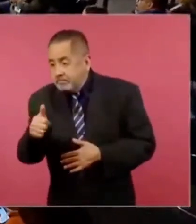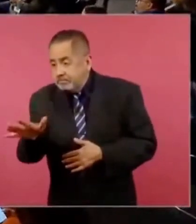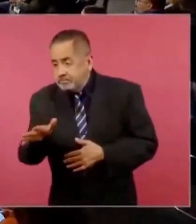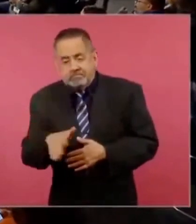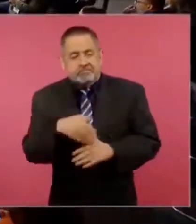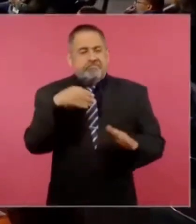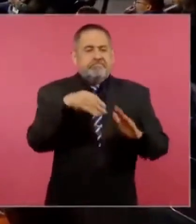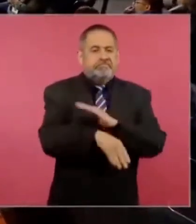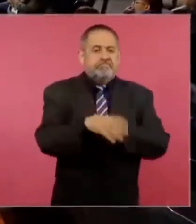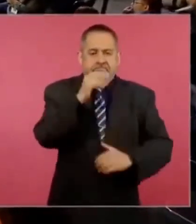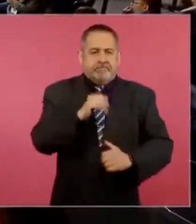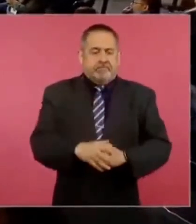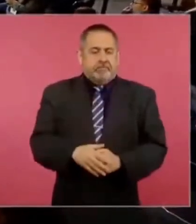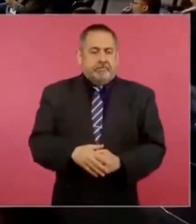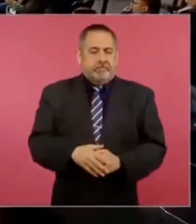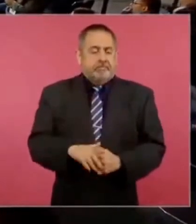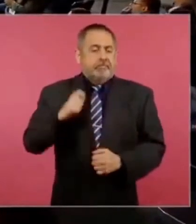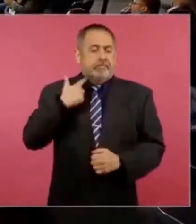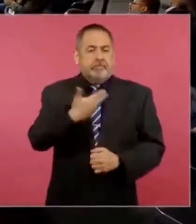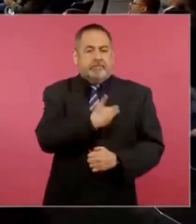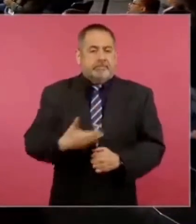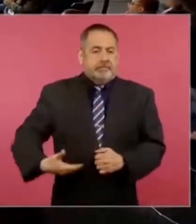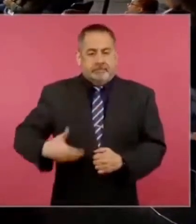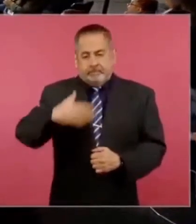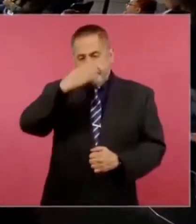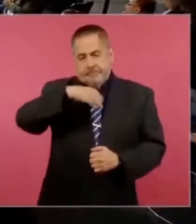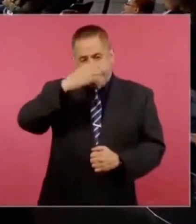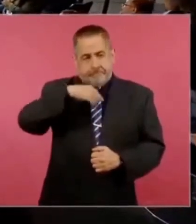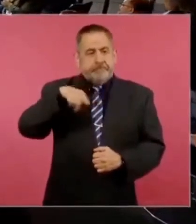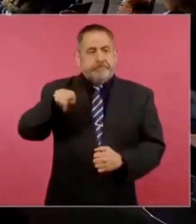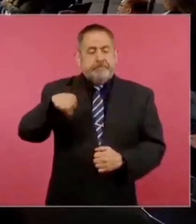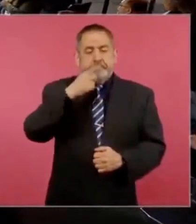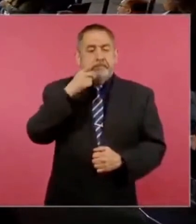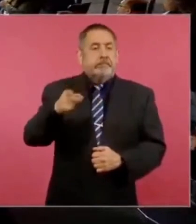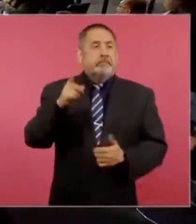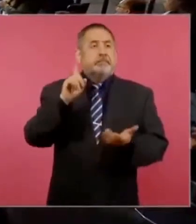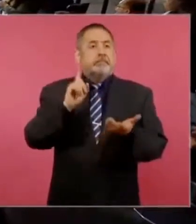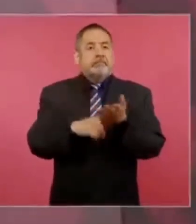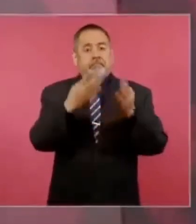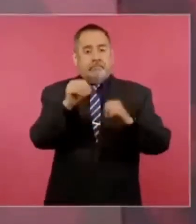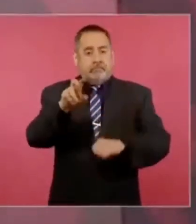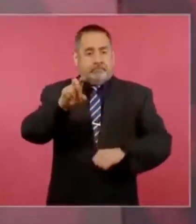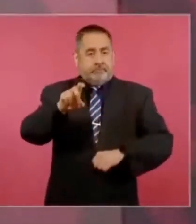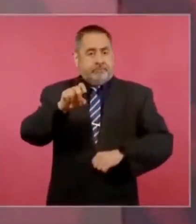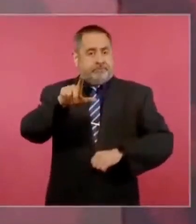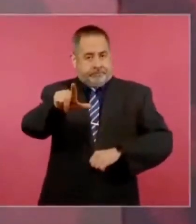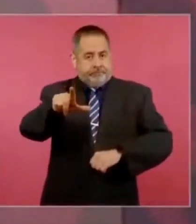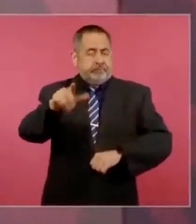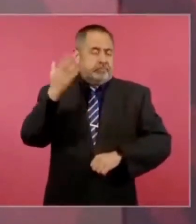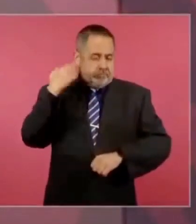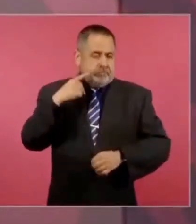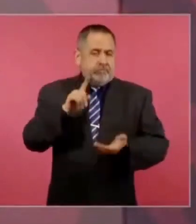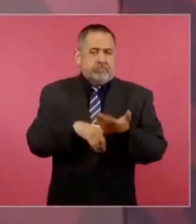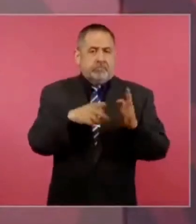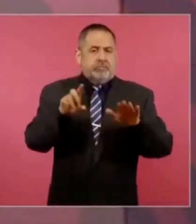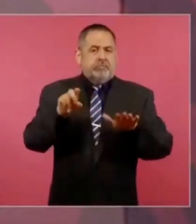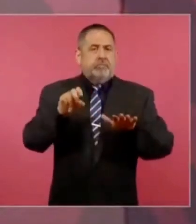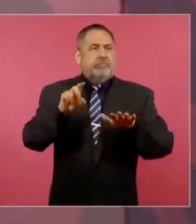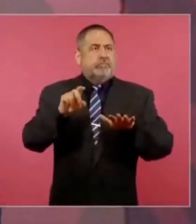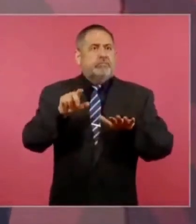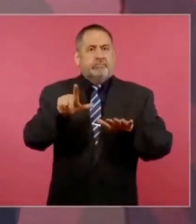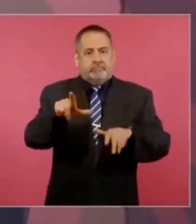El presidente Lázaro Cárdenas decía en 1937, me gusta